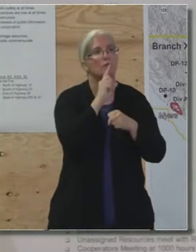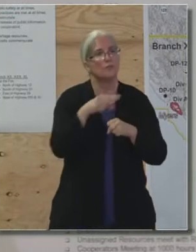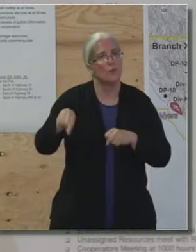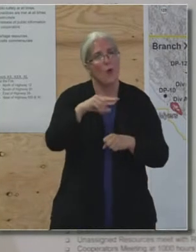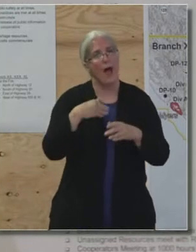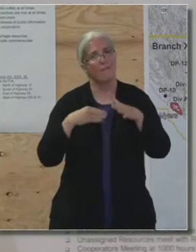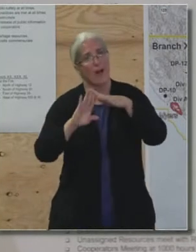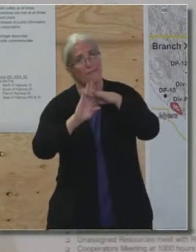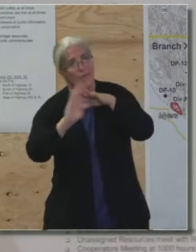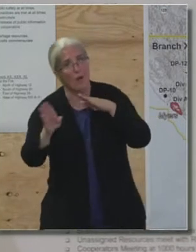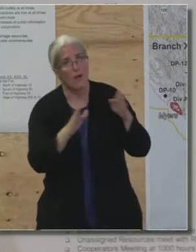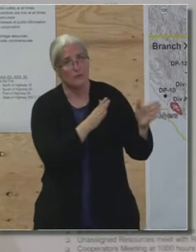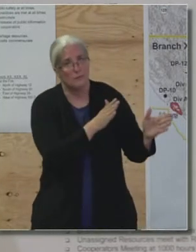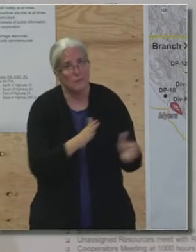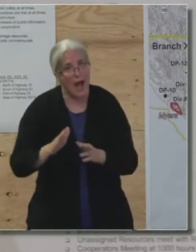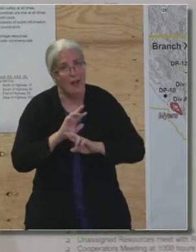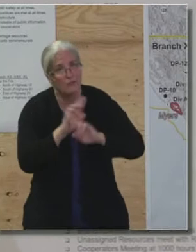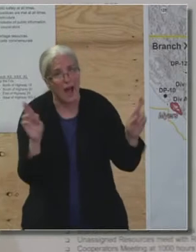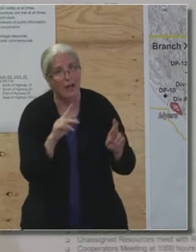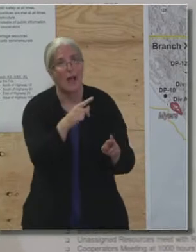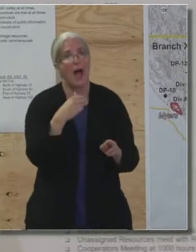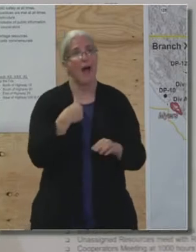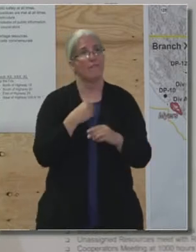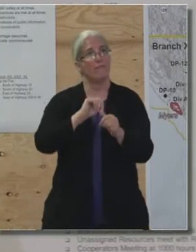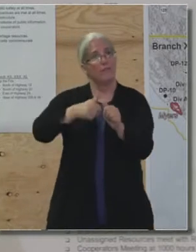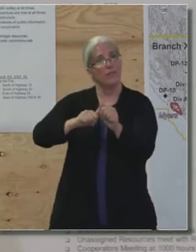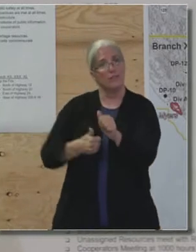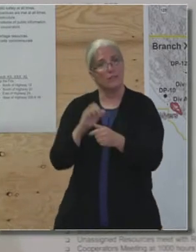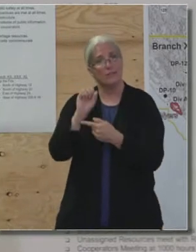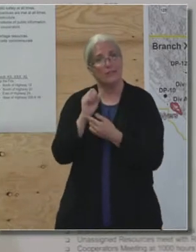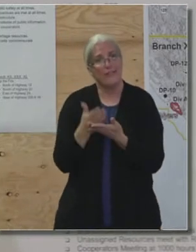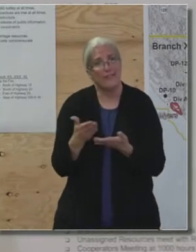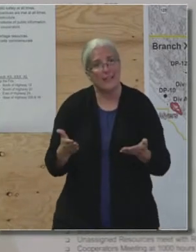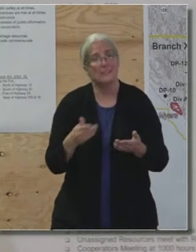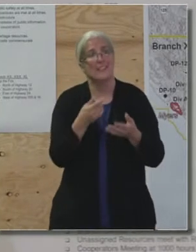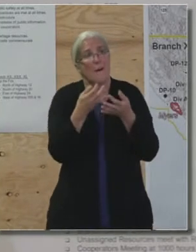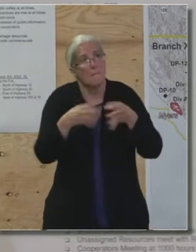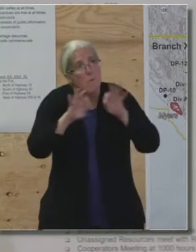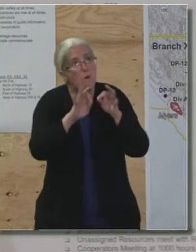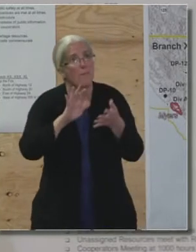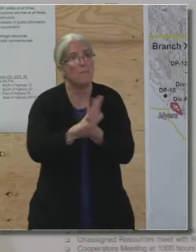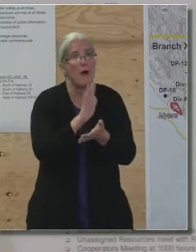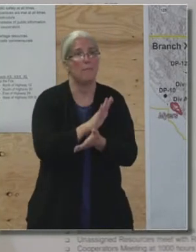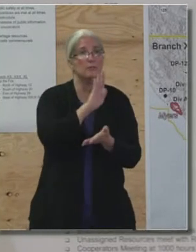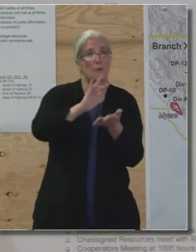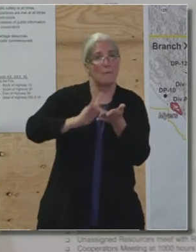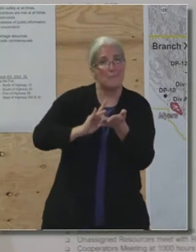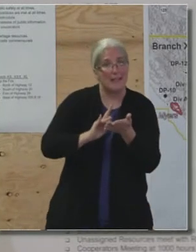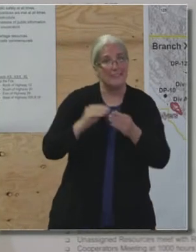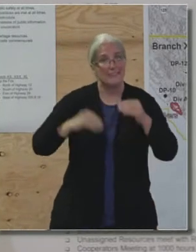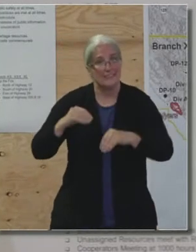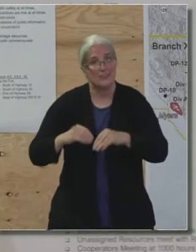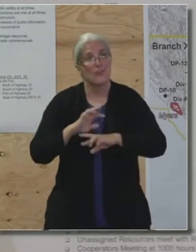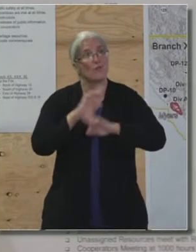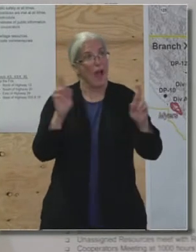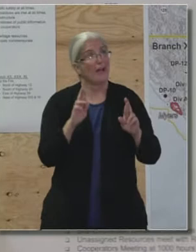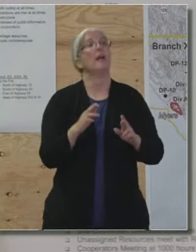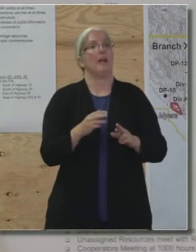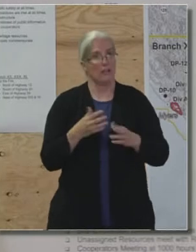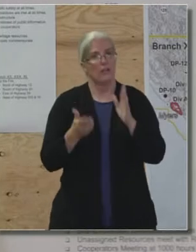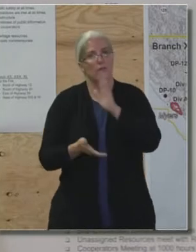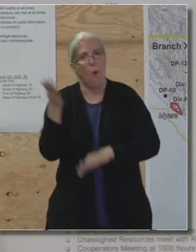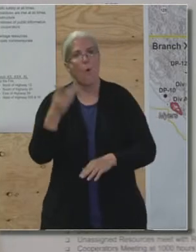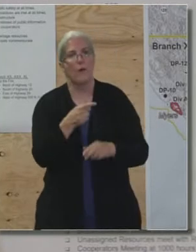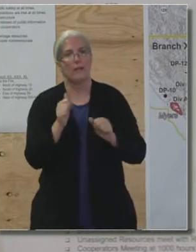pertrechos papeleo que está que tenga que llevarse para que pueda llevárselo cuando tengan que irse